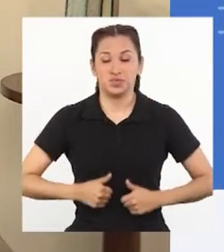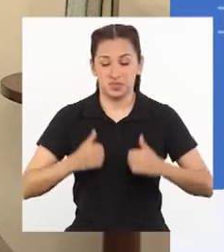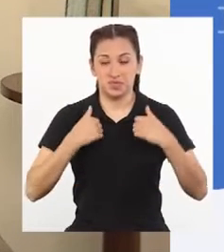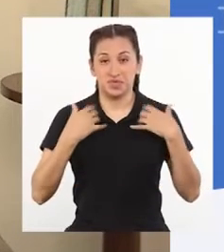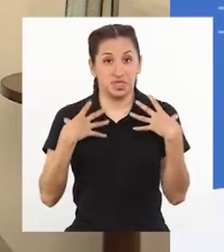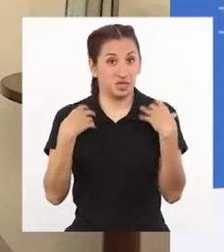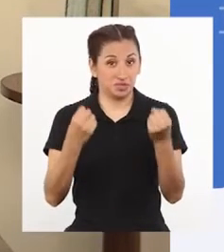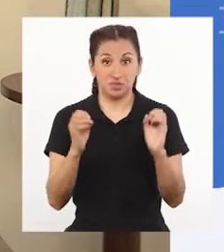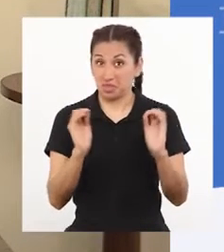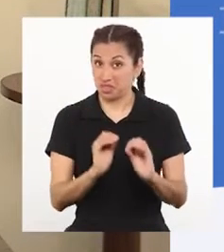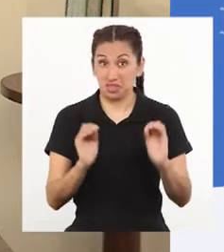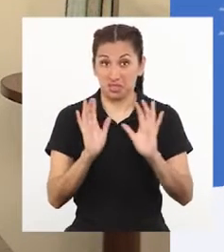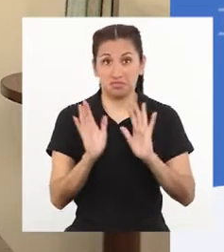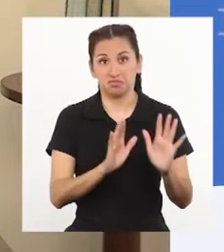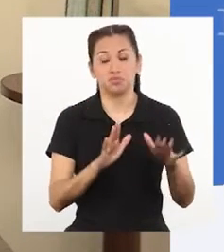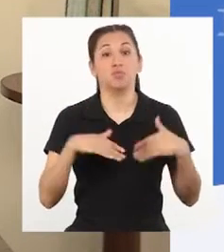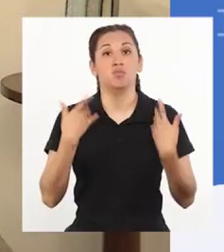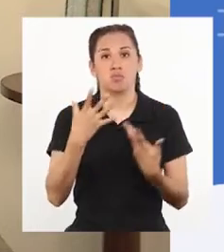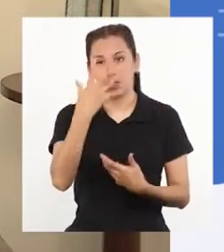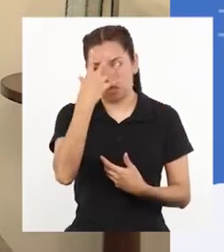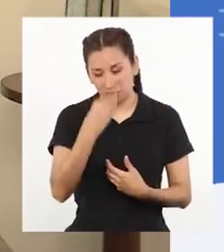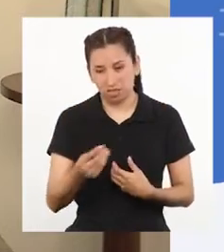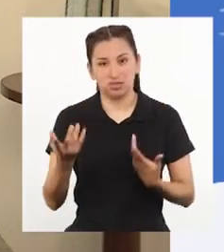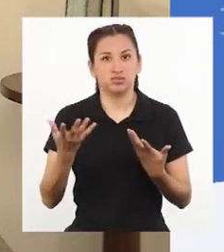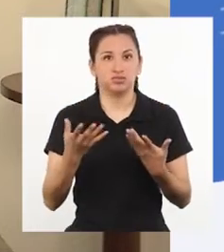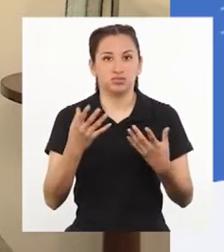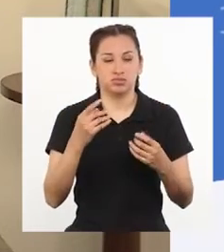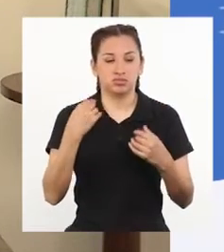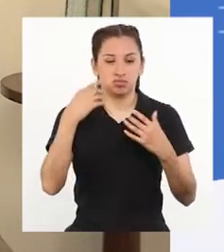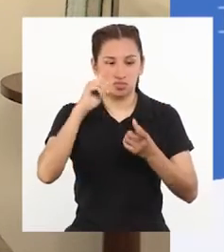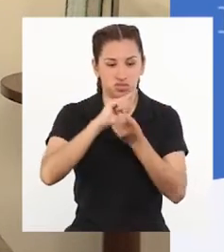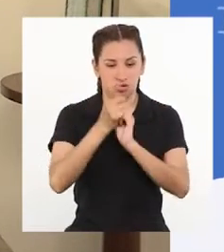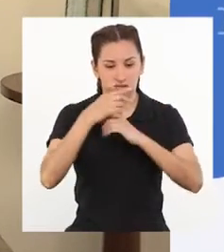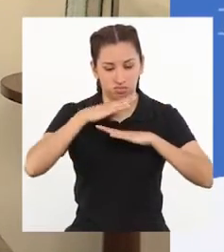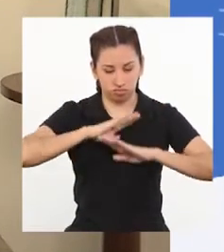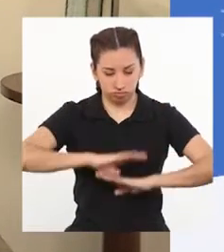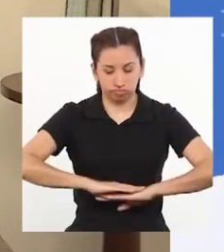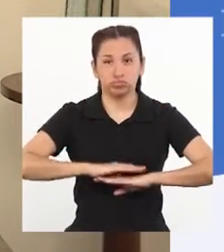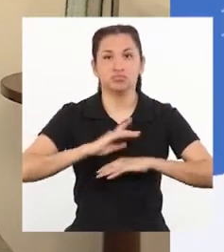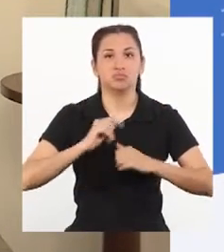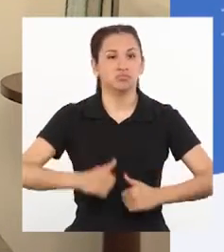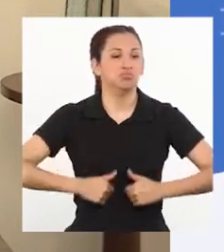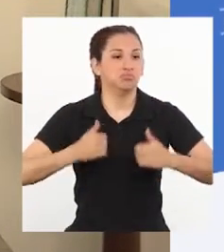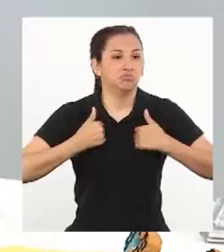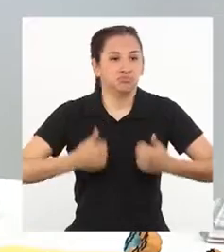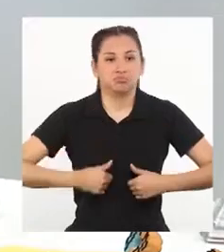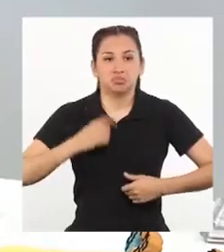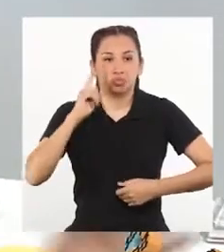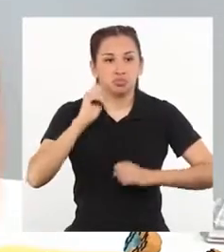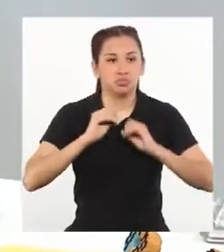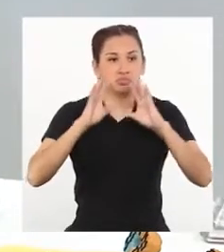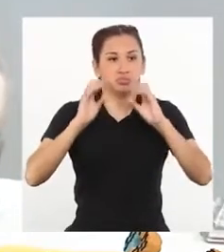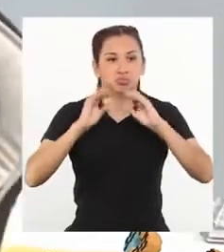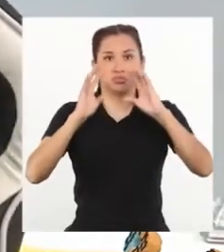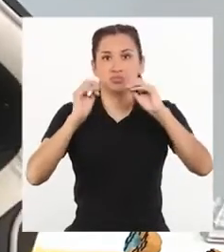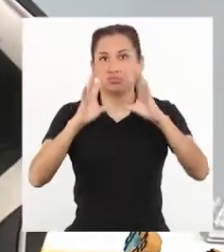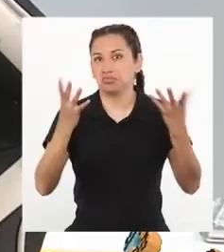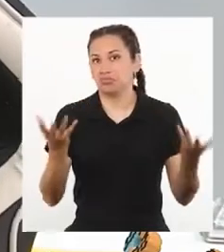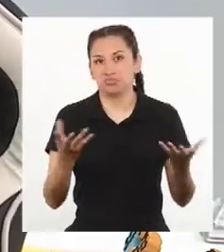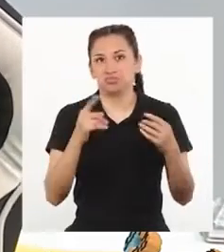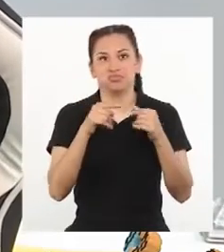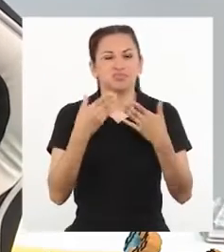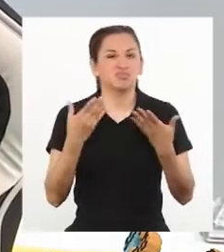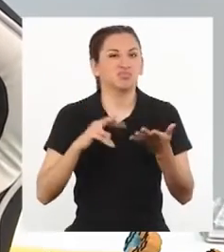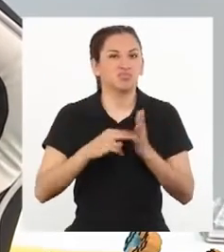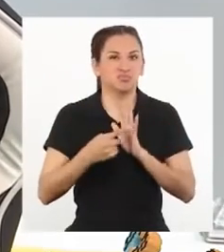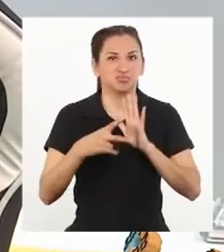un estilo de vida saludable, podríamos caer en unas prácticas negativas de vivir por vivir. Claro,